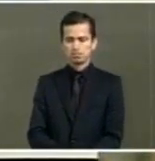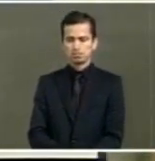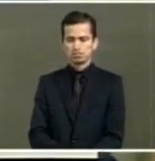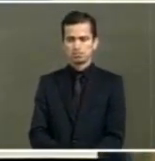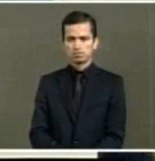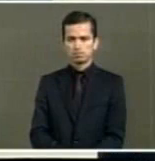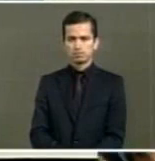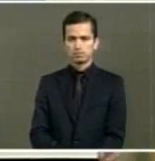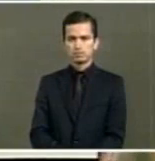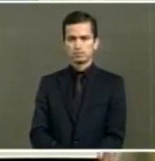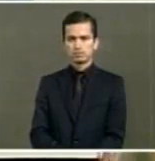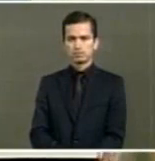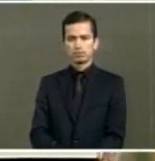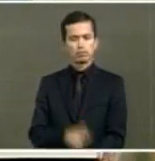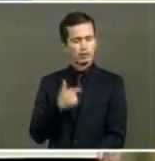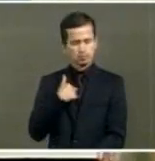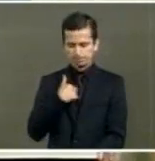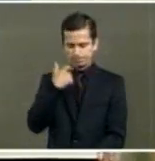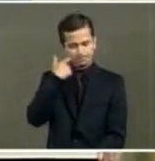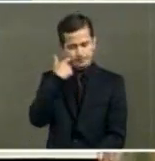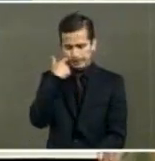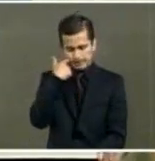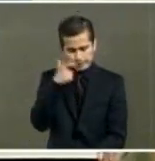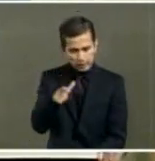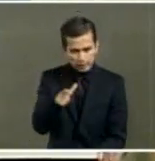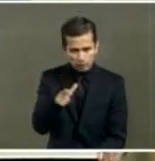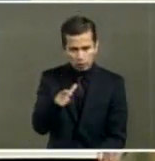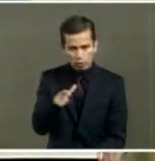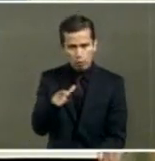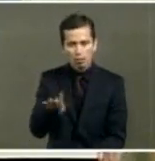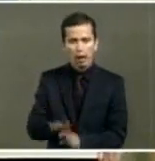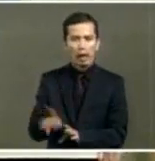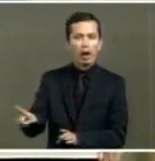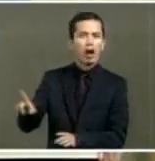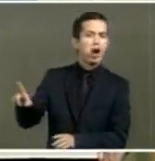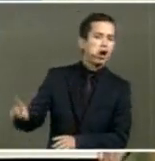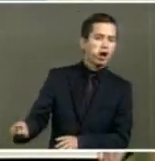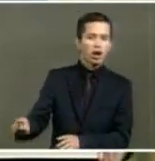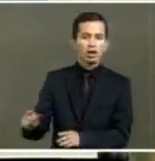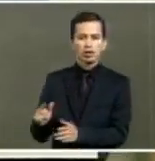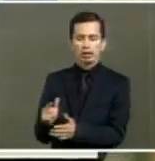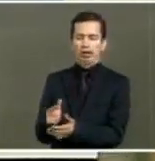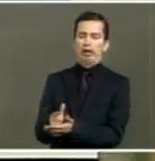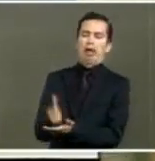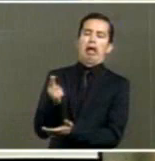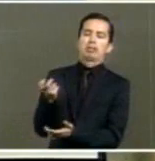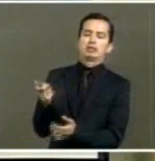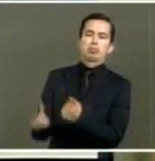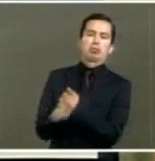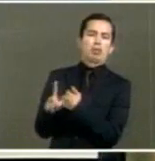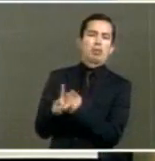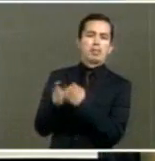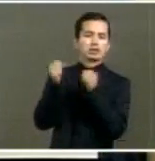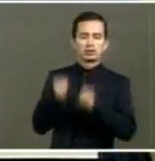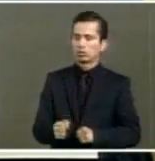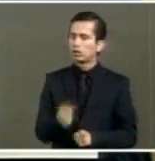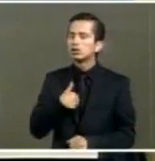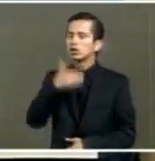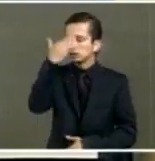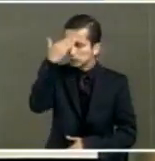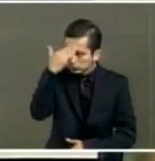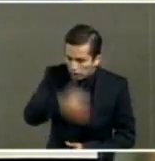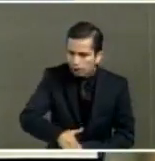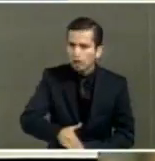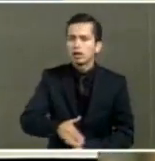sin pretender minimizar la gravedad del tema de la inseguridad, que sé que es el que más preocupa a los